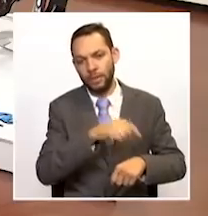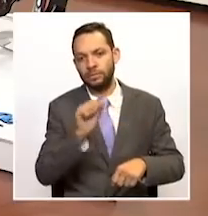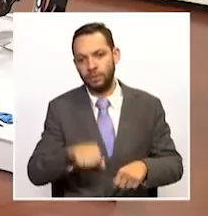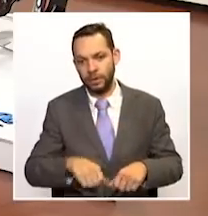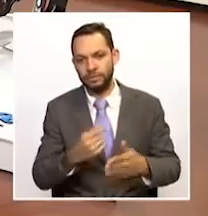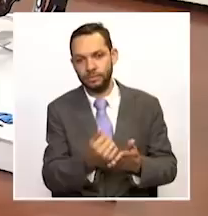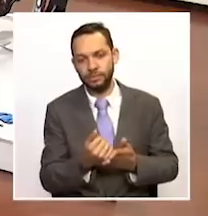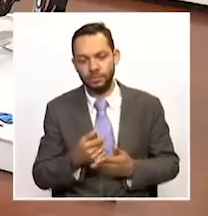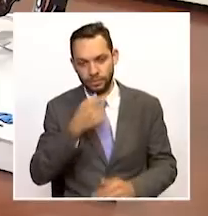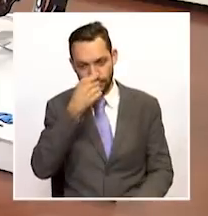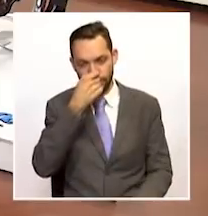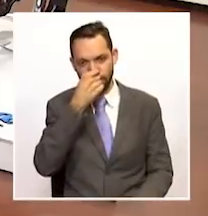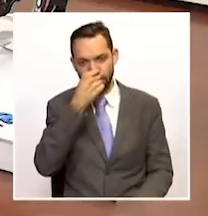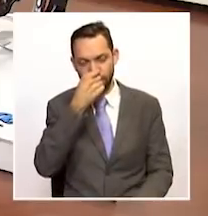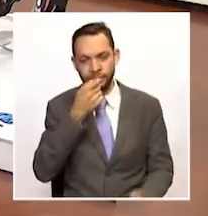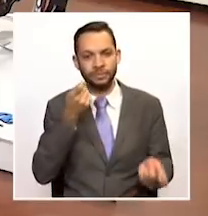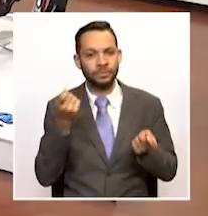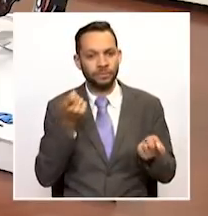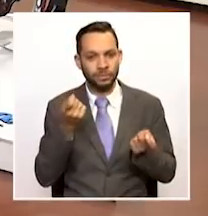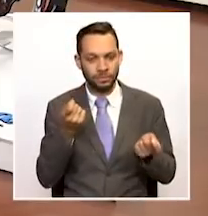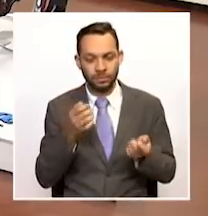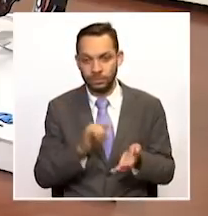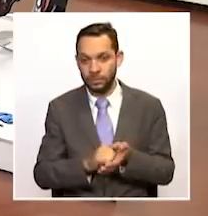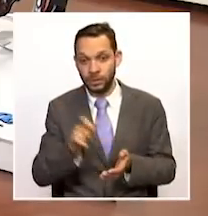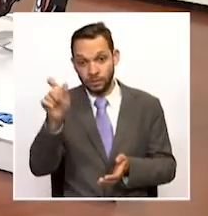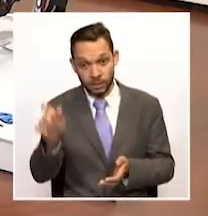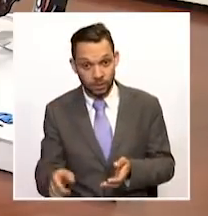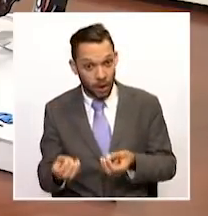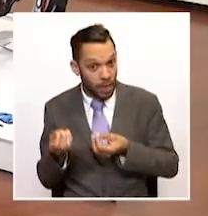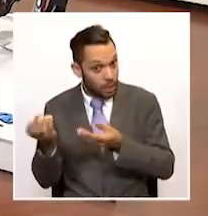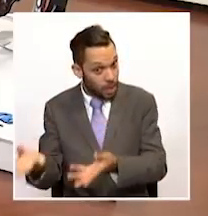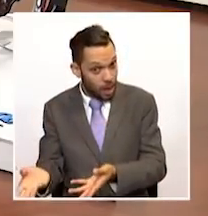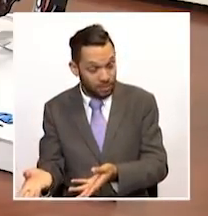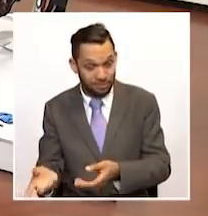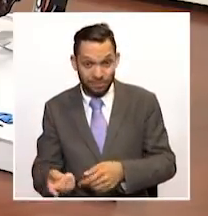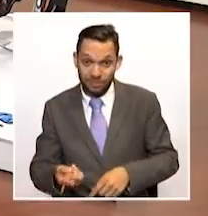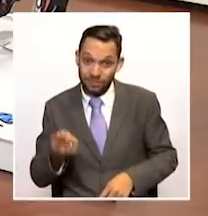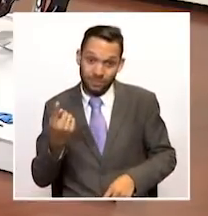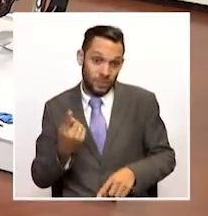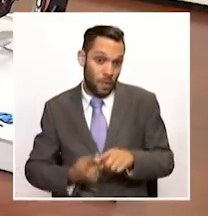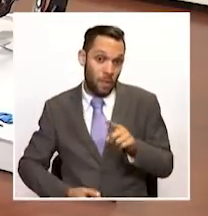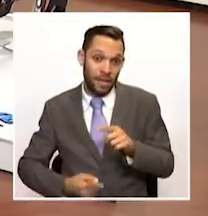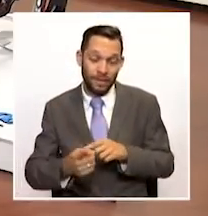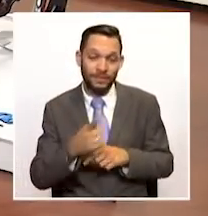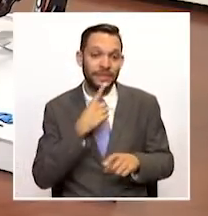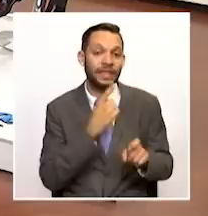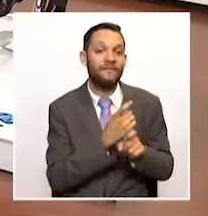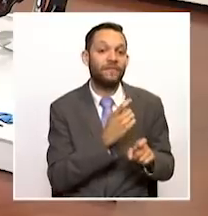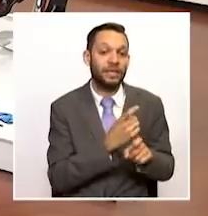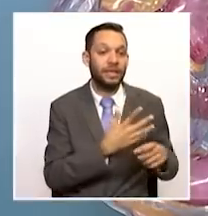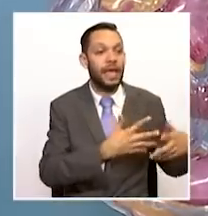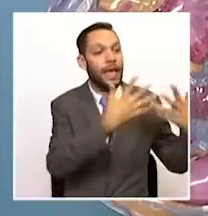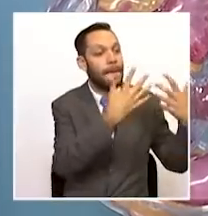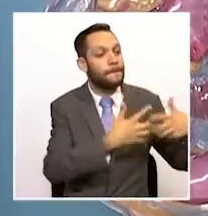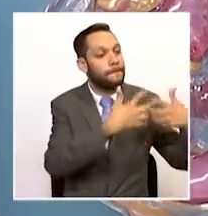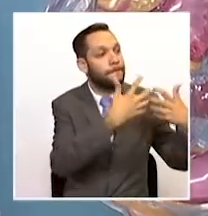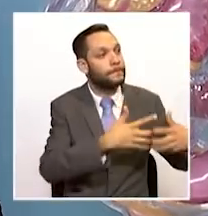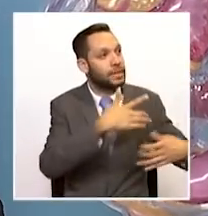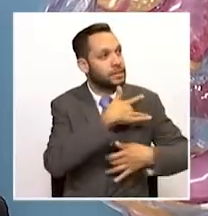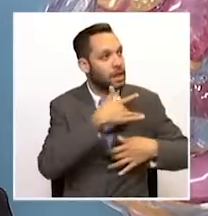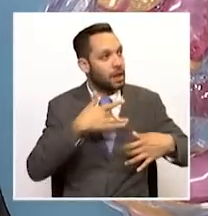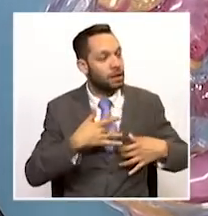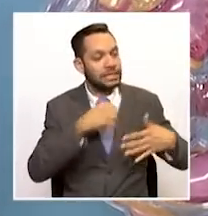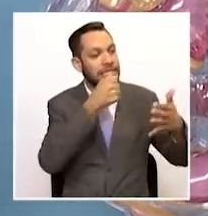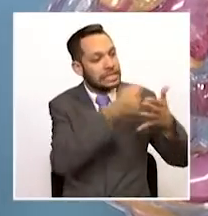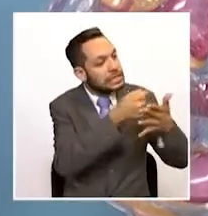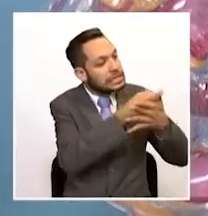pero pues realmente eso no se lo exige no que le dan a los pacientes o sea es muy difícil obtenerlo yo lo tengo gracias al gps fue una pelea muy harto y